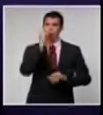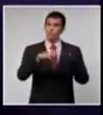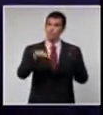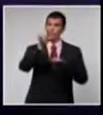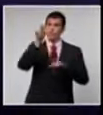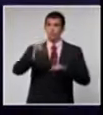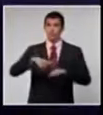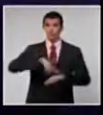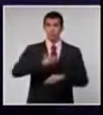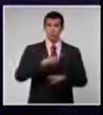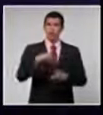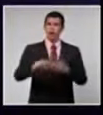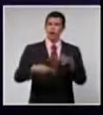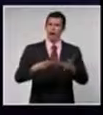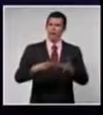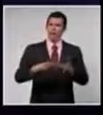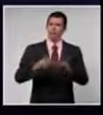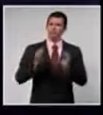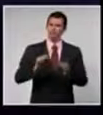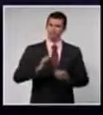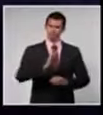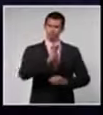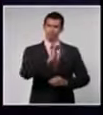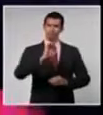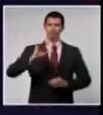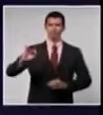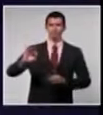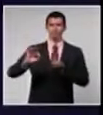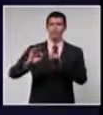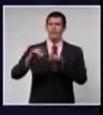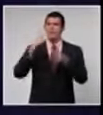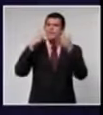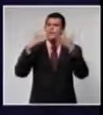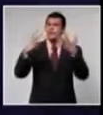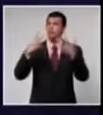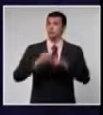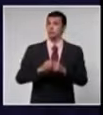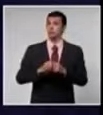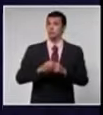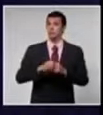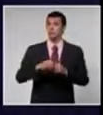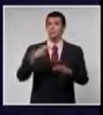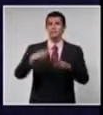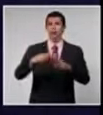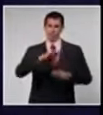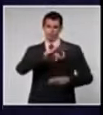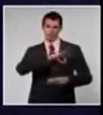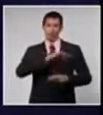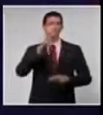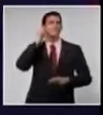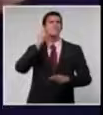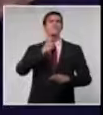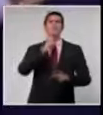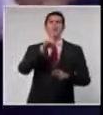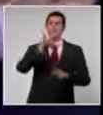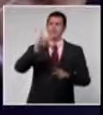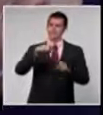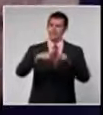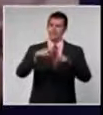nuestra historia y presente la Orden Félix Varela de primer grado, distinción conmemorativa de la República de Cuba